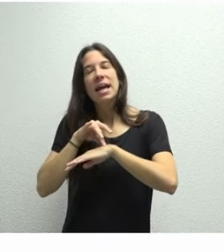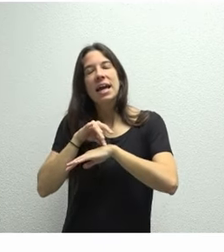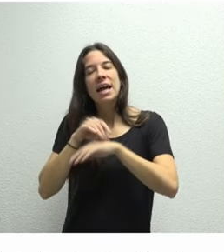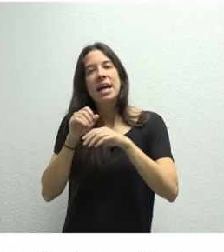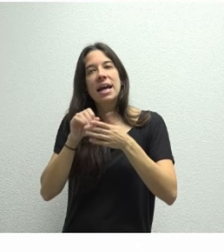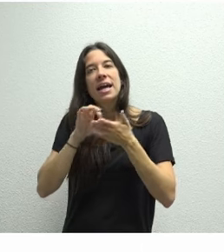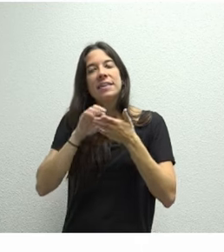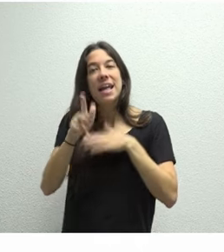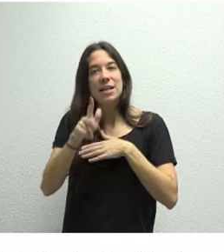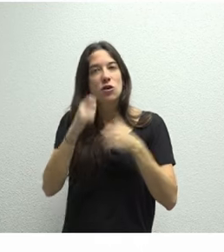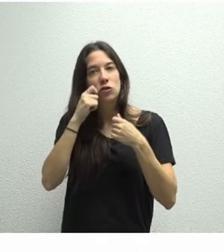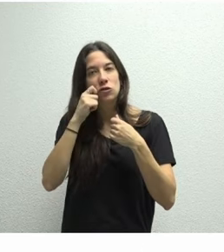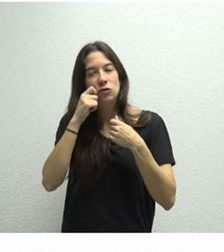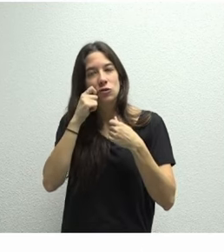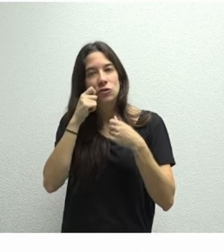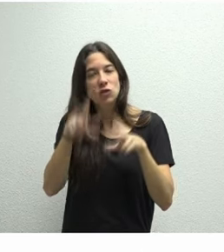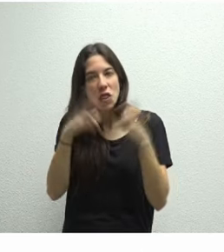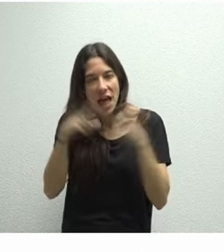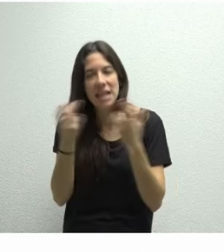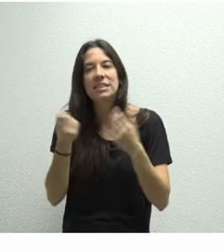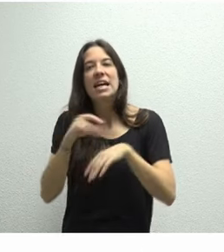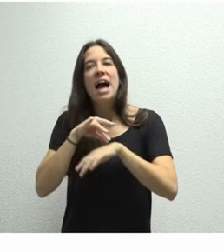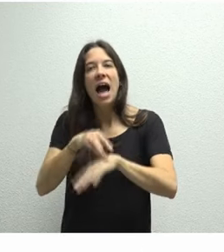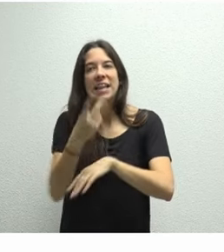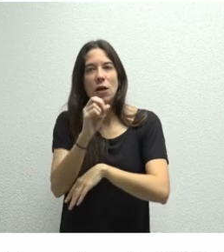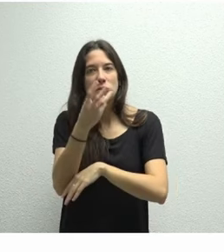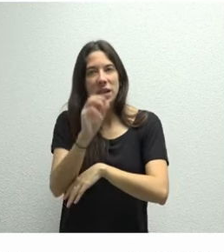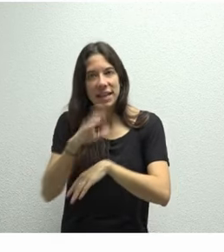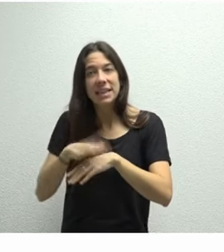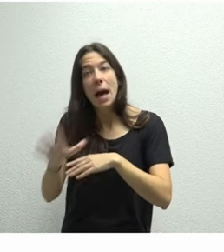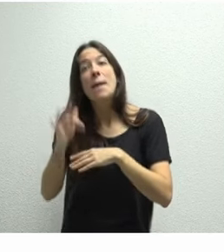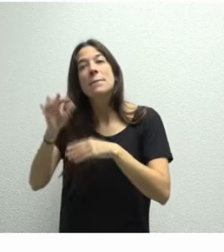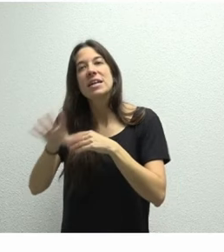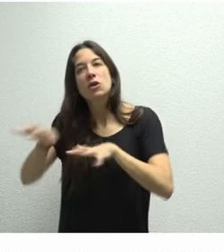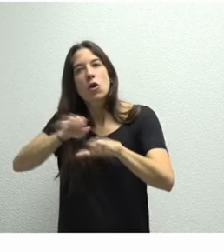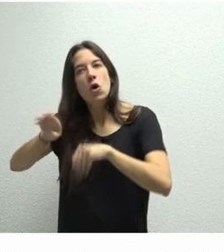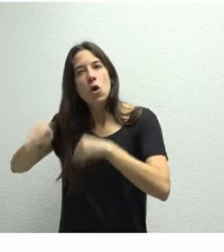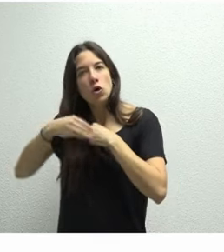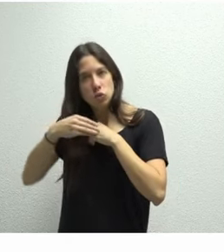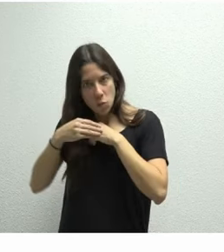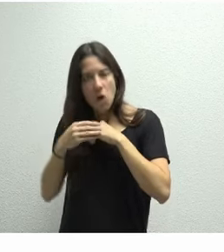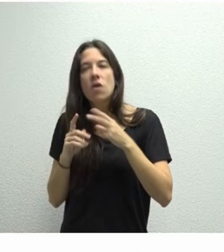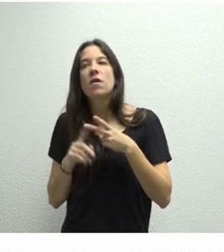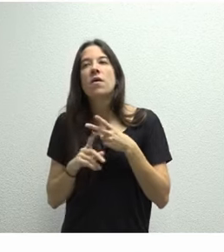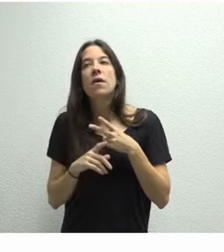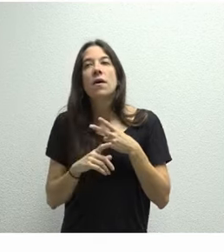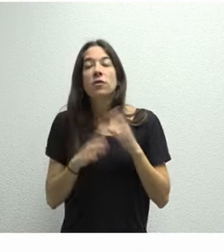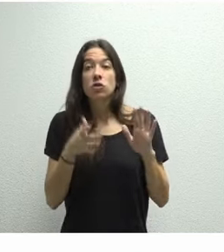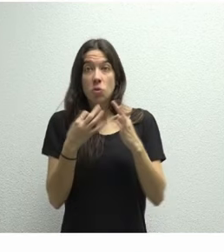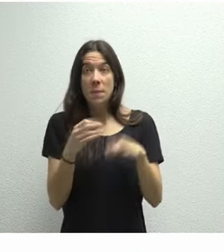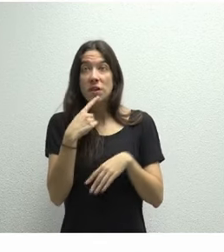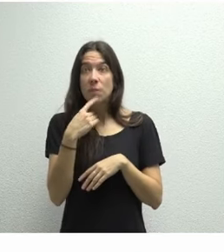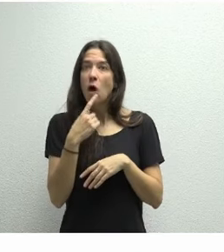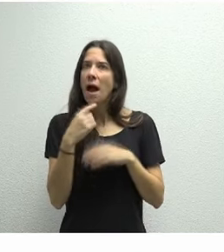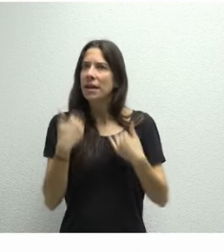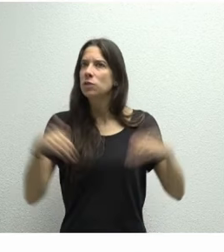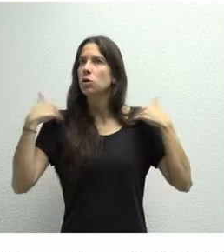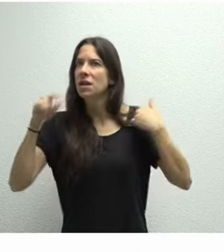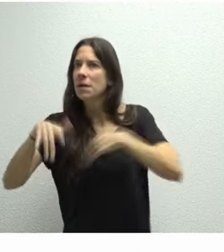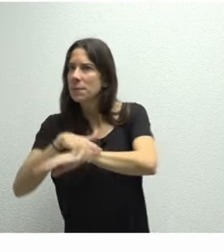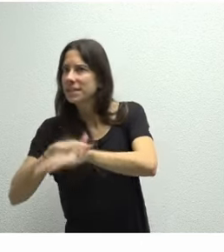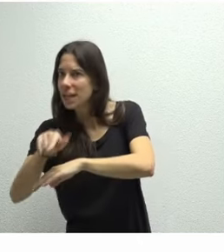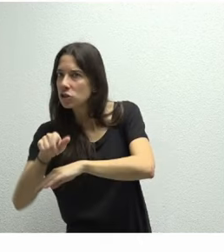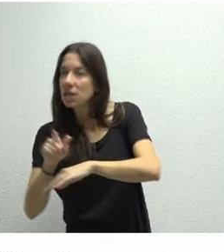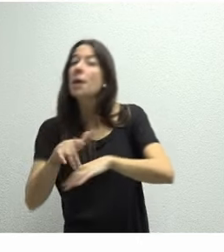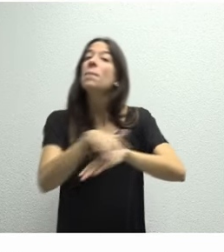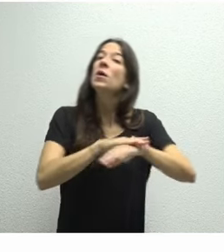y y en otras ocasiones se pone como responsable al Ministerio de derechos sociales no pero con la colaboración del Ministerio de sanidad y